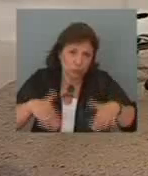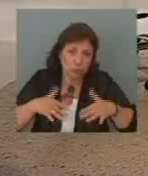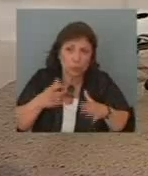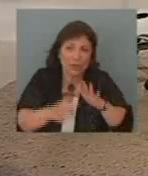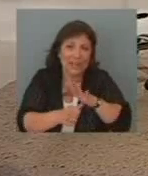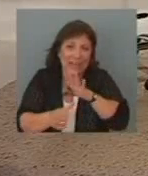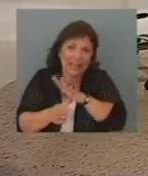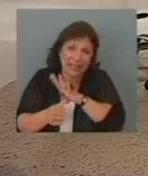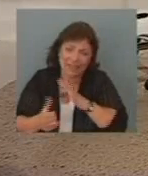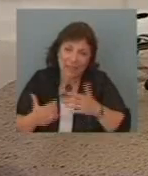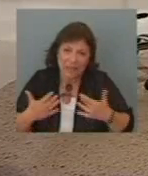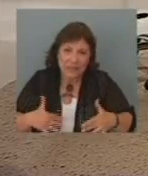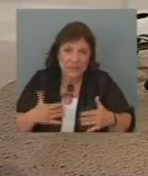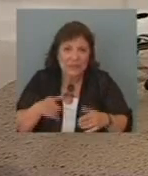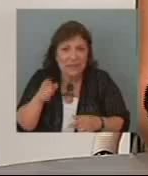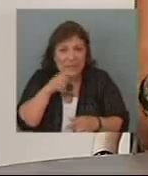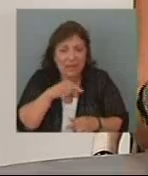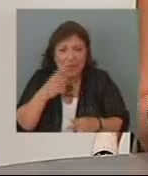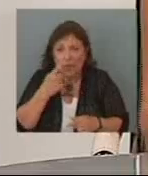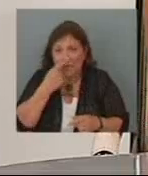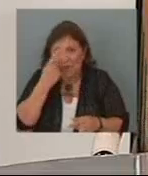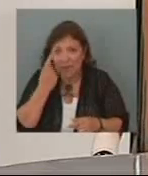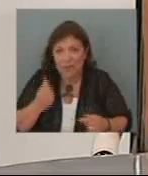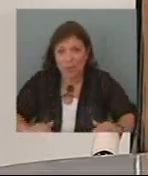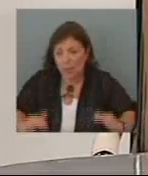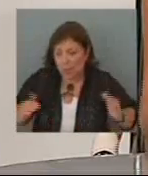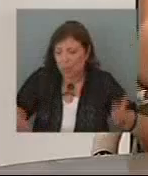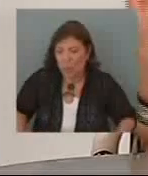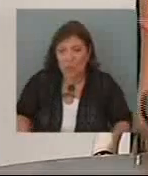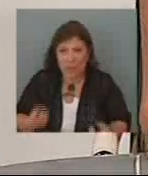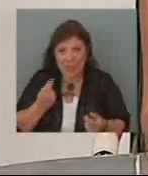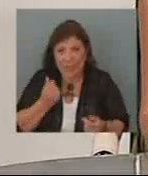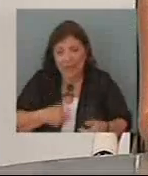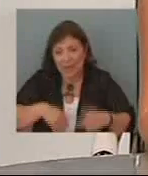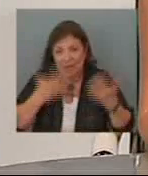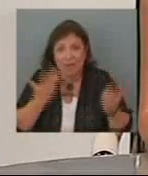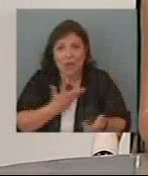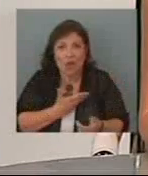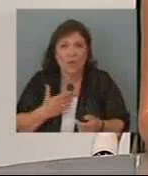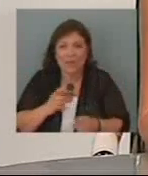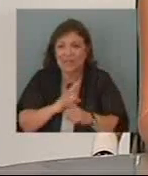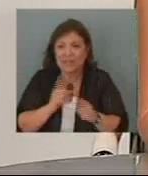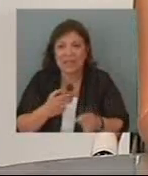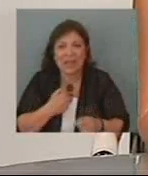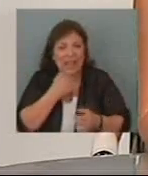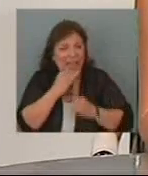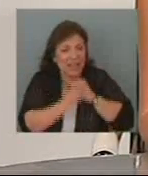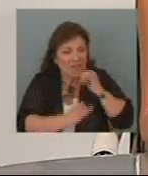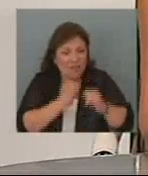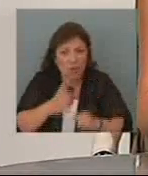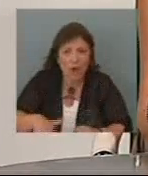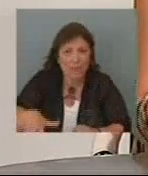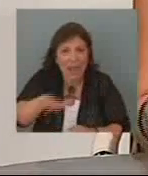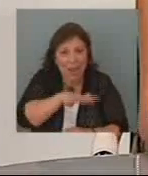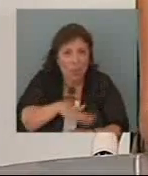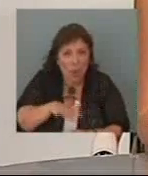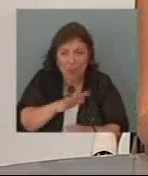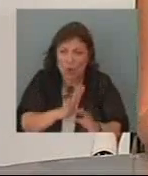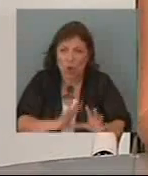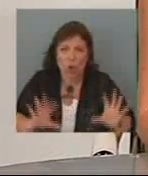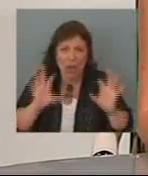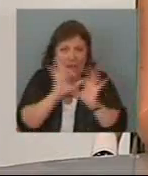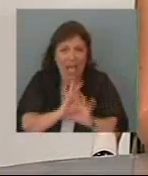líderes muy corruptos que lo único que les importa es llenarse los bolsillos de dinero y gobiernan sin rendir cuentas a sus pueblos y a